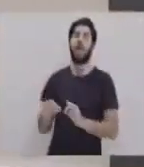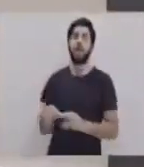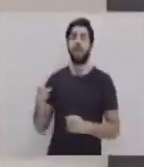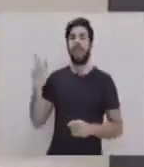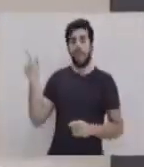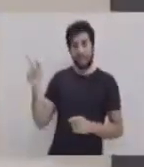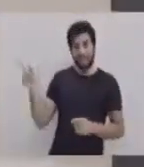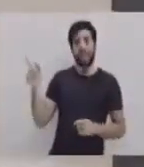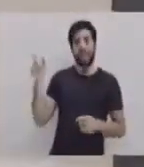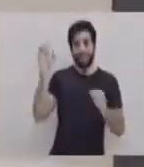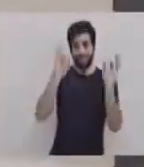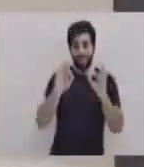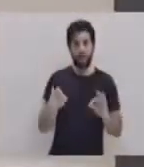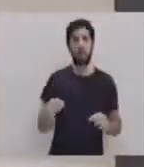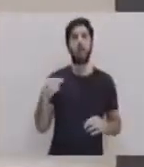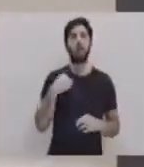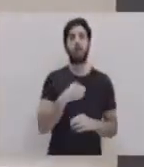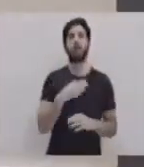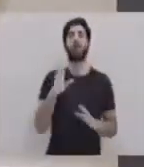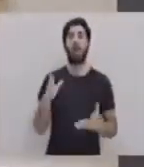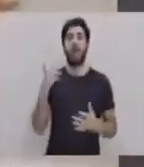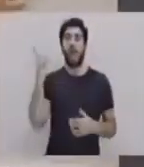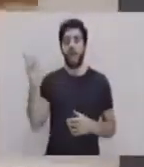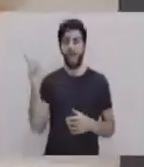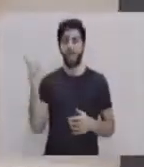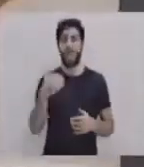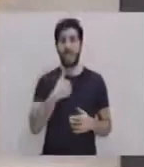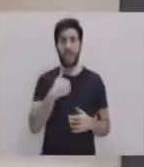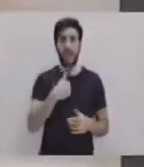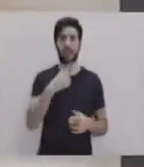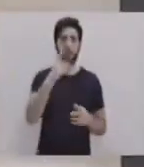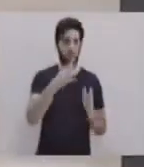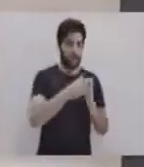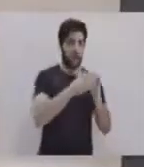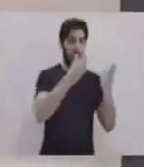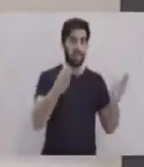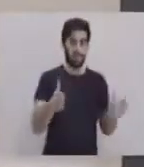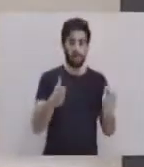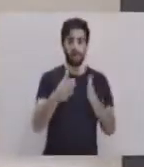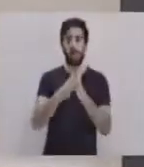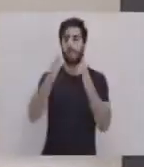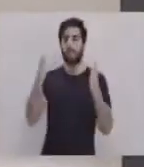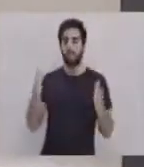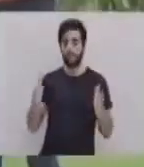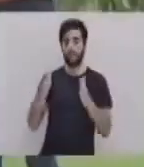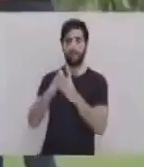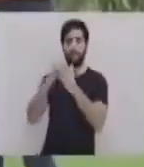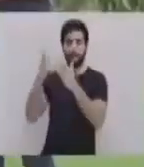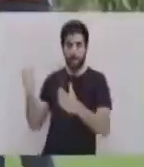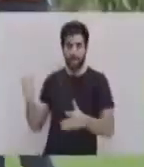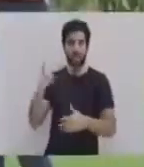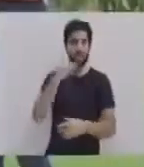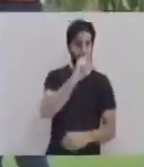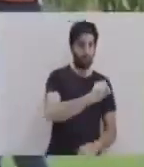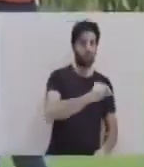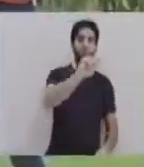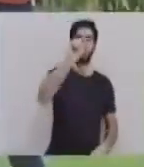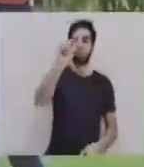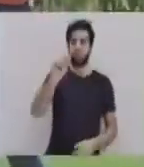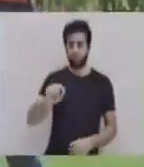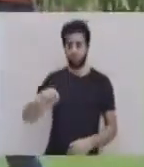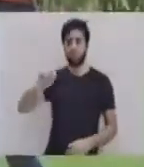a eso le vamos a llamar concavidad, y tiene acá una abertura que va hacia arriba que también se llama concavidad. O sea que puede ser